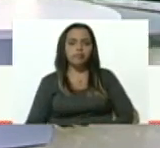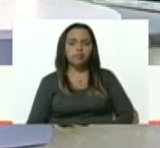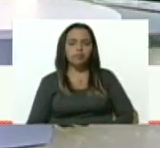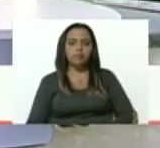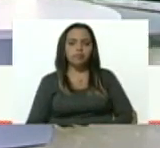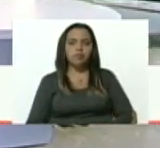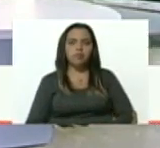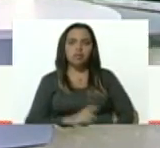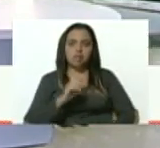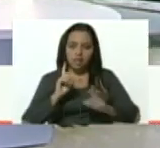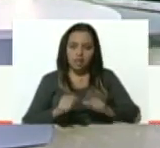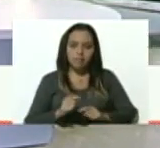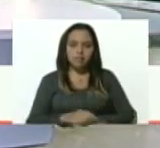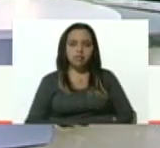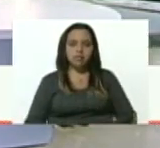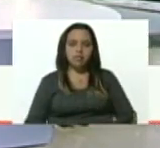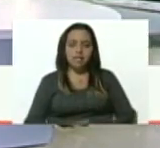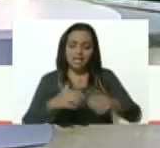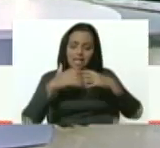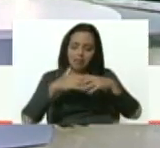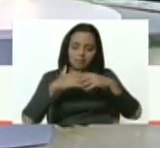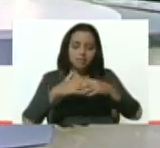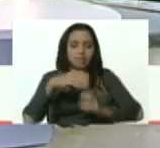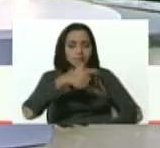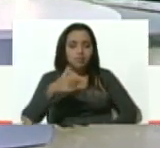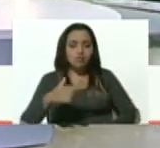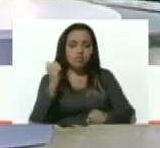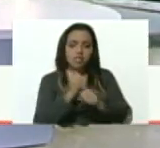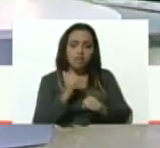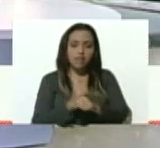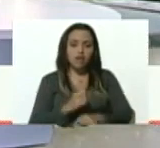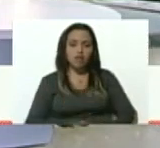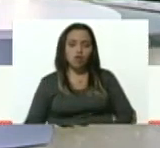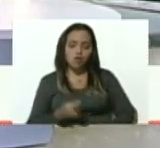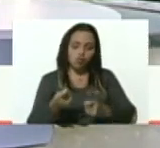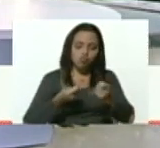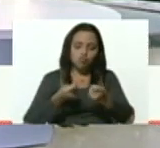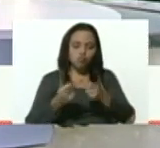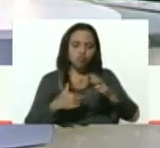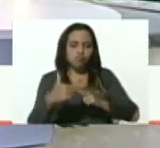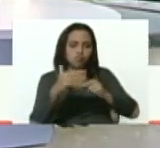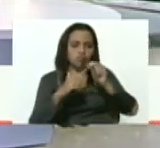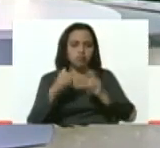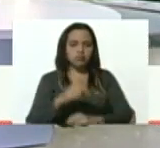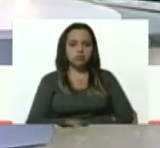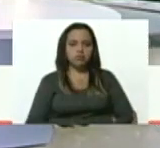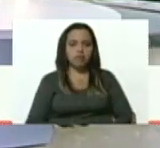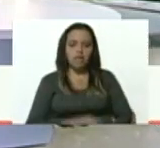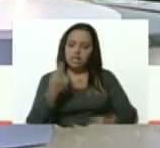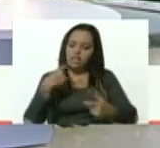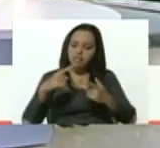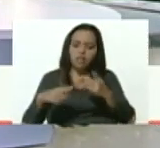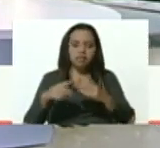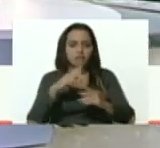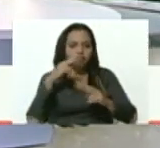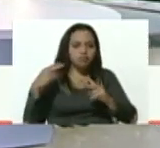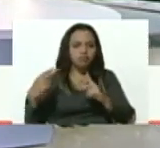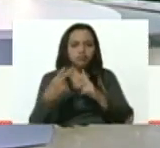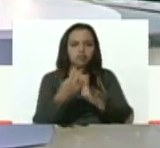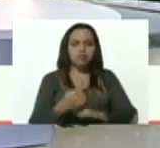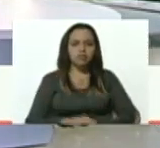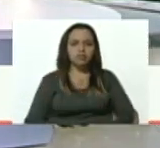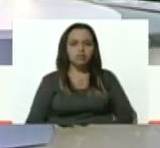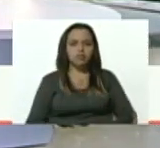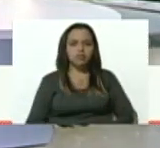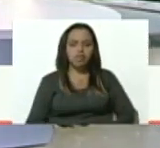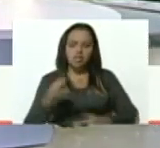garantizar la empresa, el empresario, el trabajo, la autoconstrucción, los vértices, garantizar todos los vértices